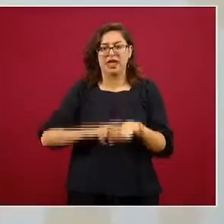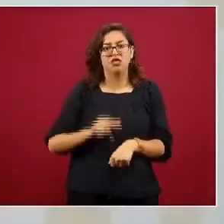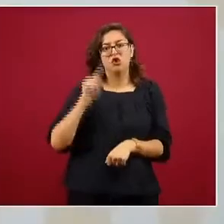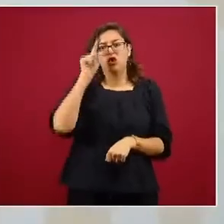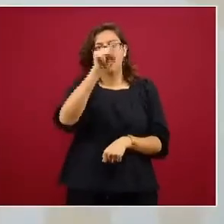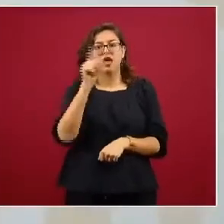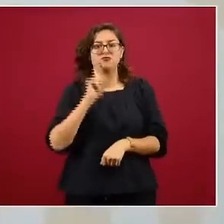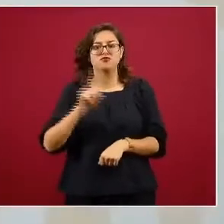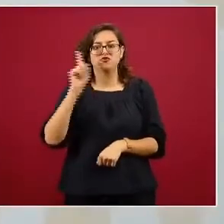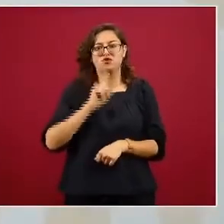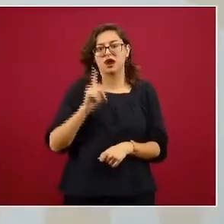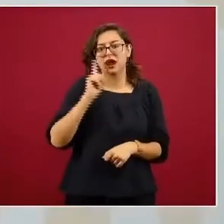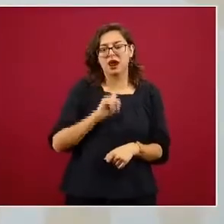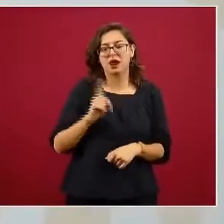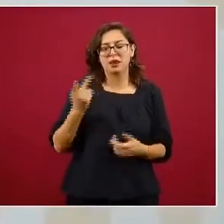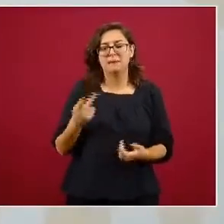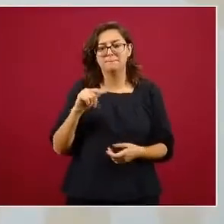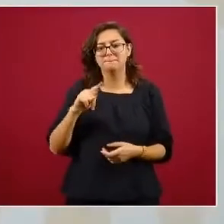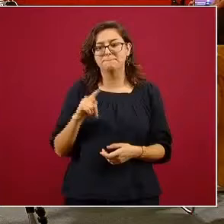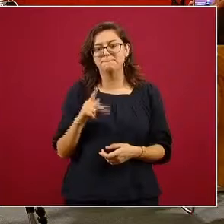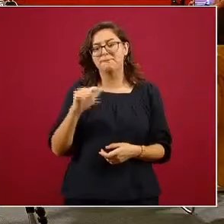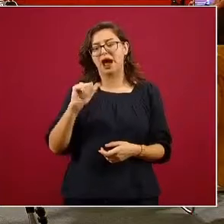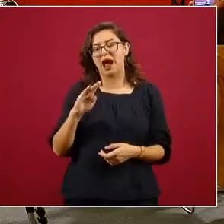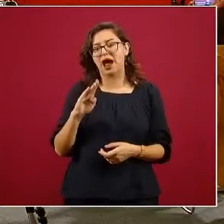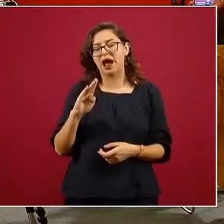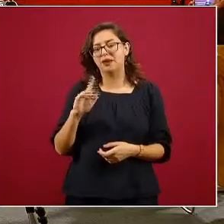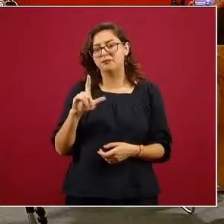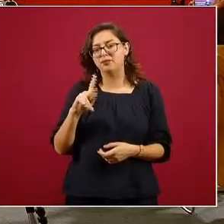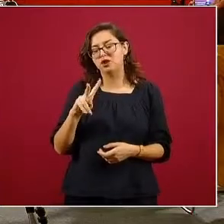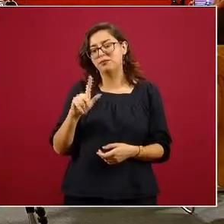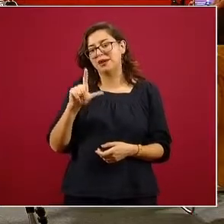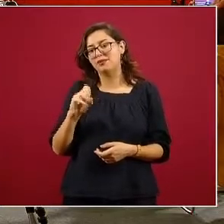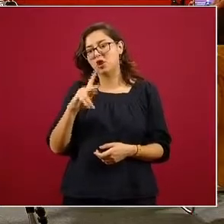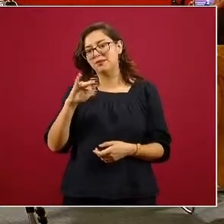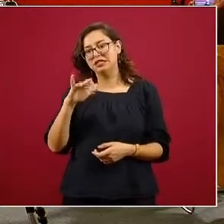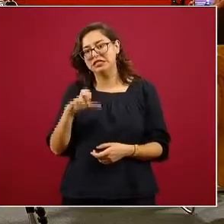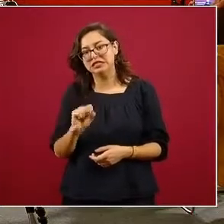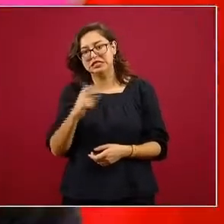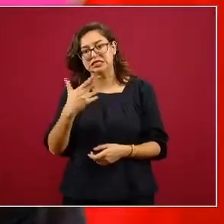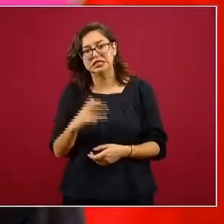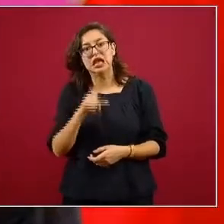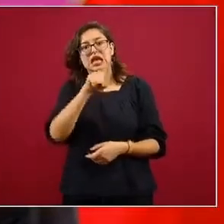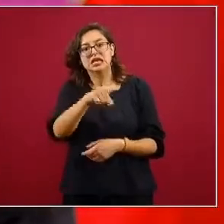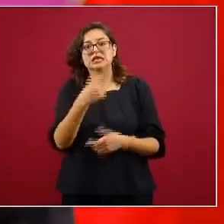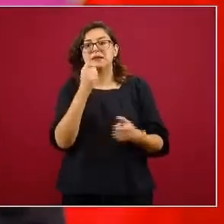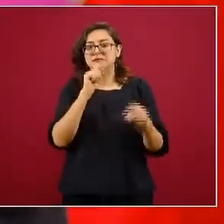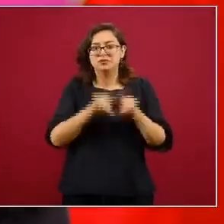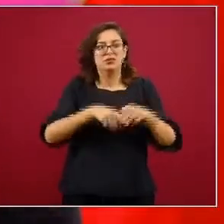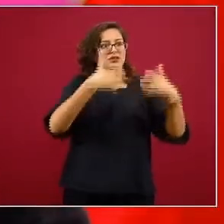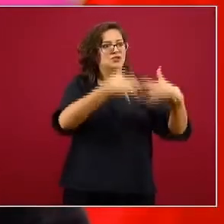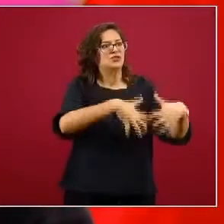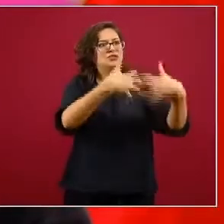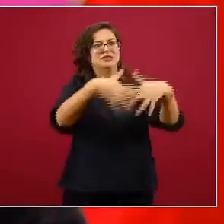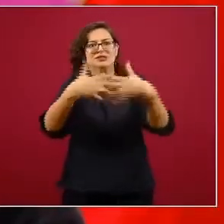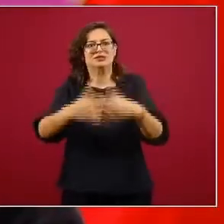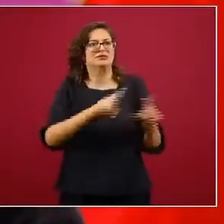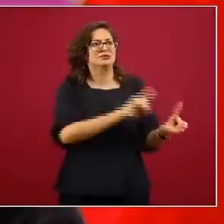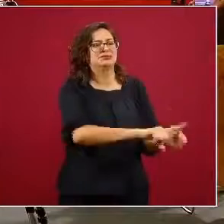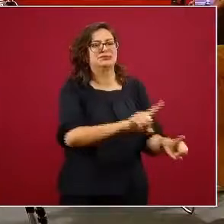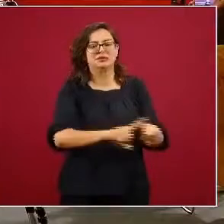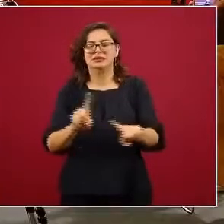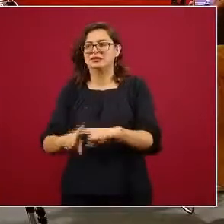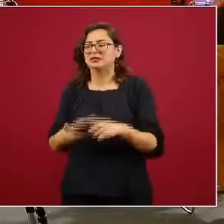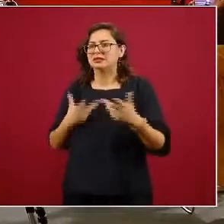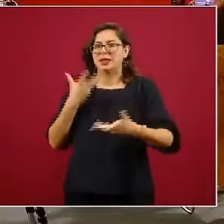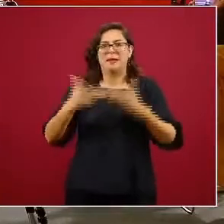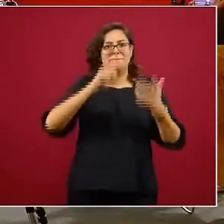una multiplicidad de industrias, la industria de la construcción, la industria de automotriz, la minería, y que para ella una gran complejidad